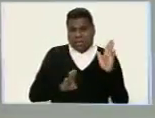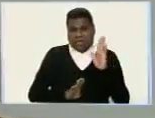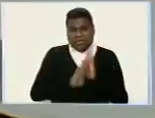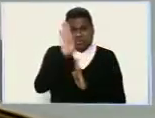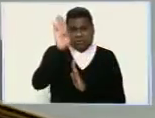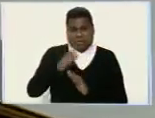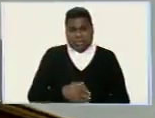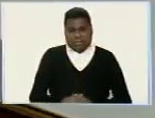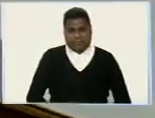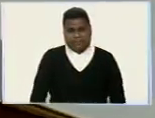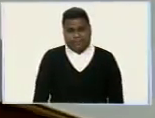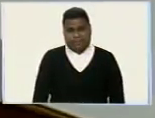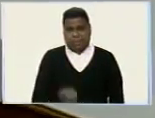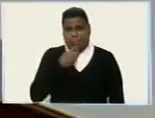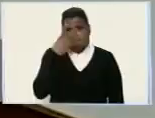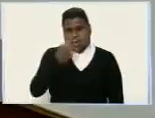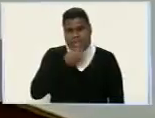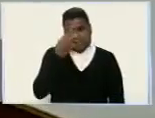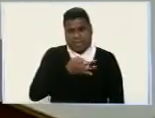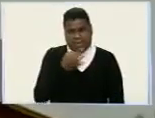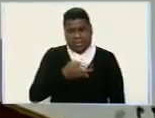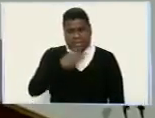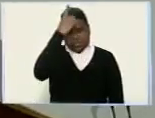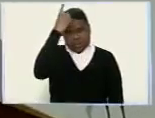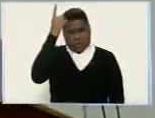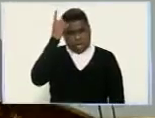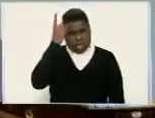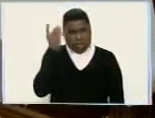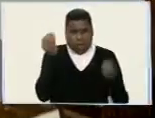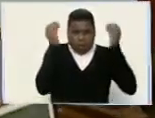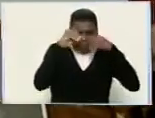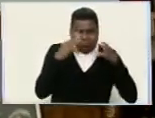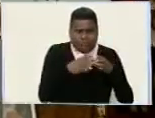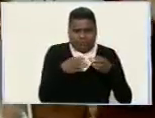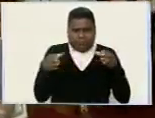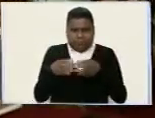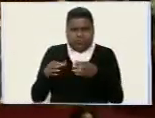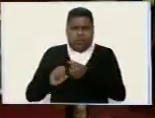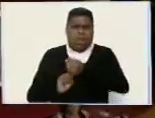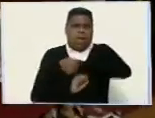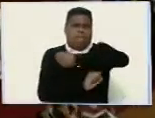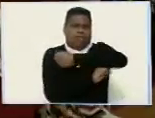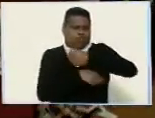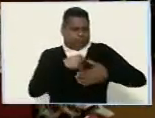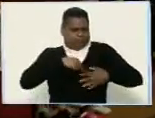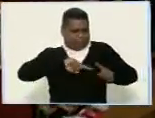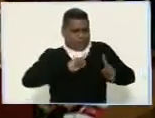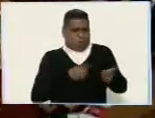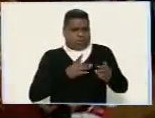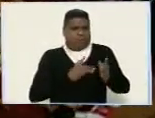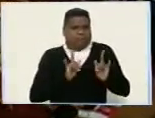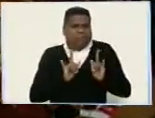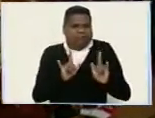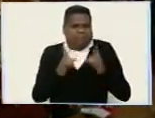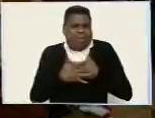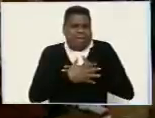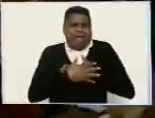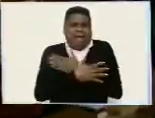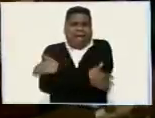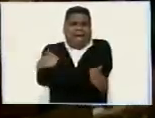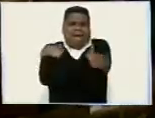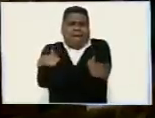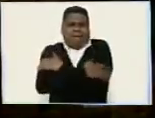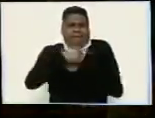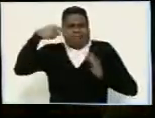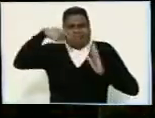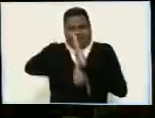compañeros. Buenas tardes. Cuente usted, Diosdado, con todo nuestro apoyo. Desde mi corazón, un abrazo fraterno.